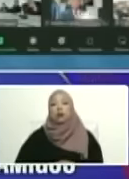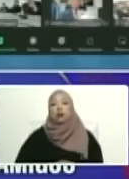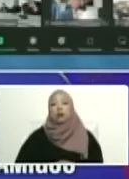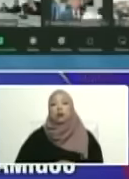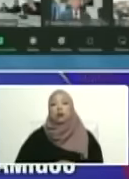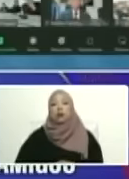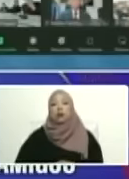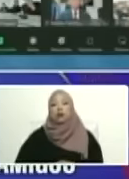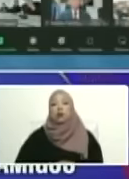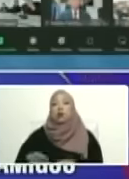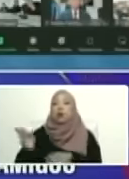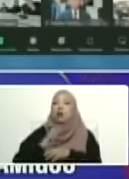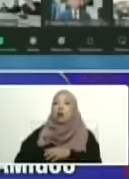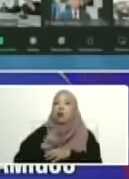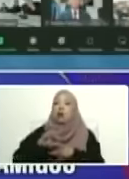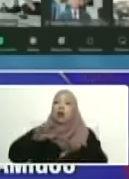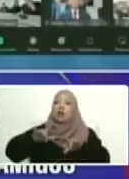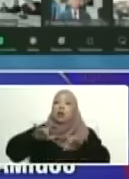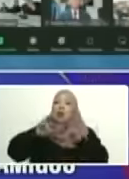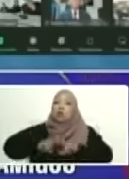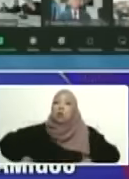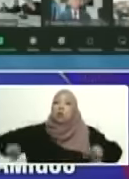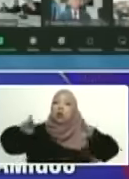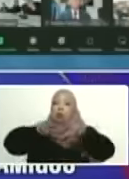Y en un paso errático del secretario general,